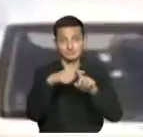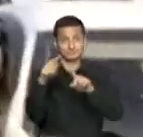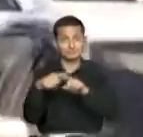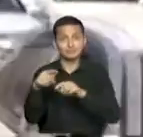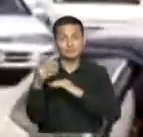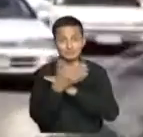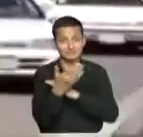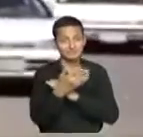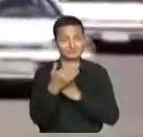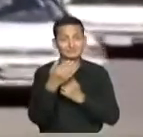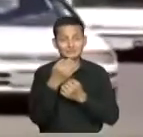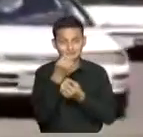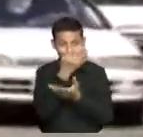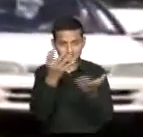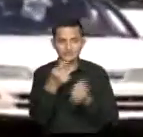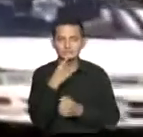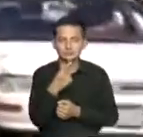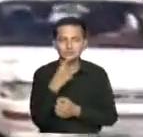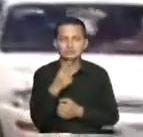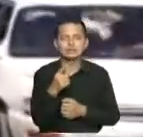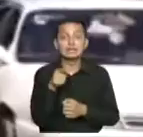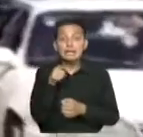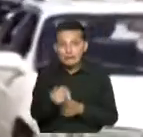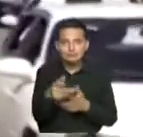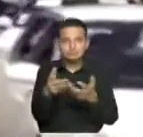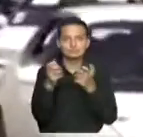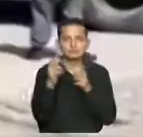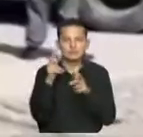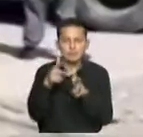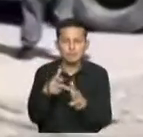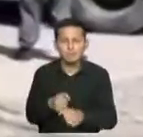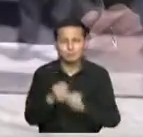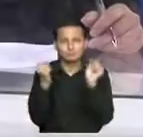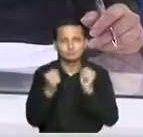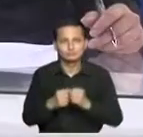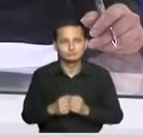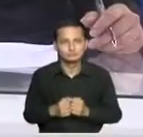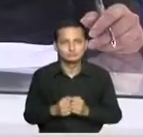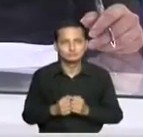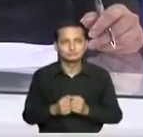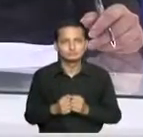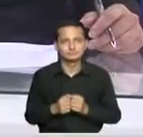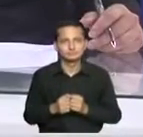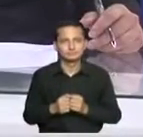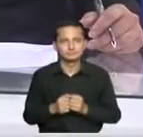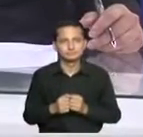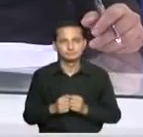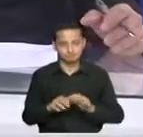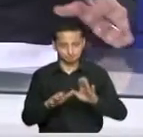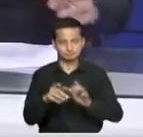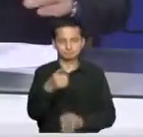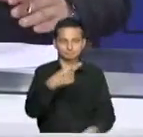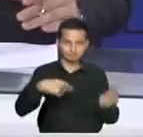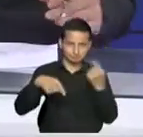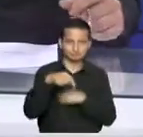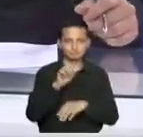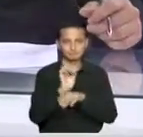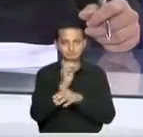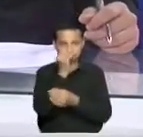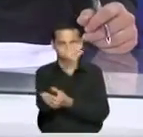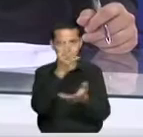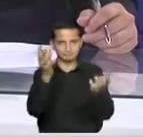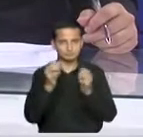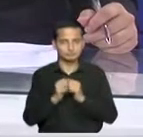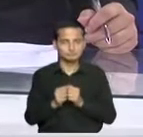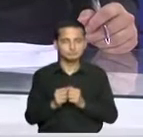bomba era un vehículo de la Armada Nacional Afgana. Retornamos a temas nacionales. La bioespuma